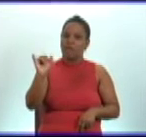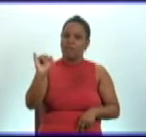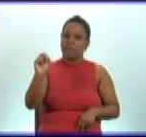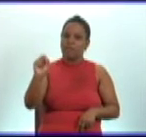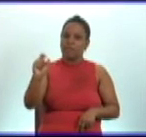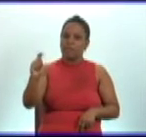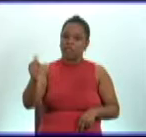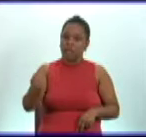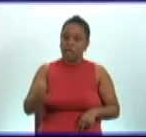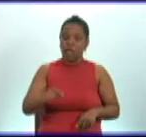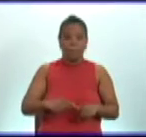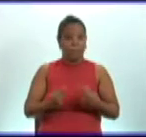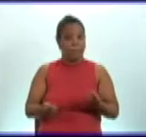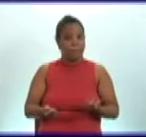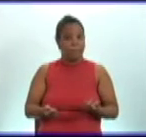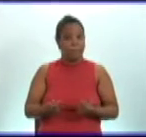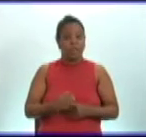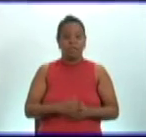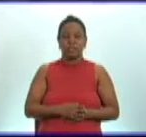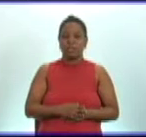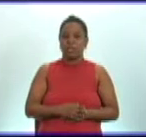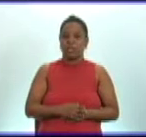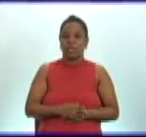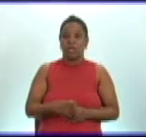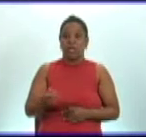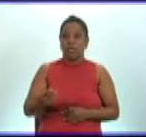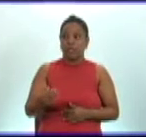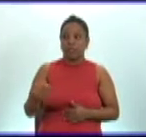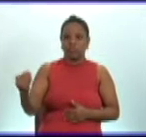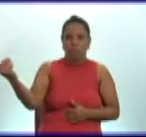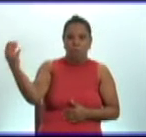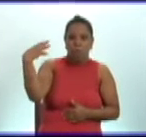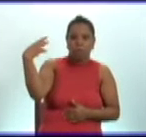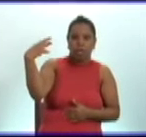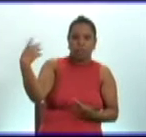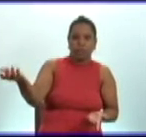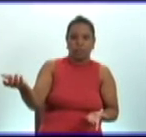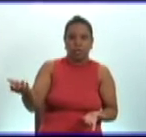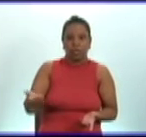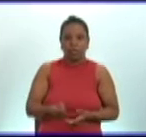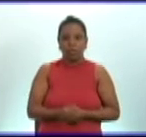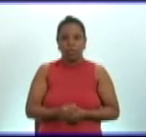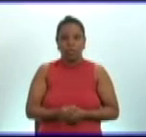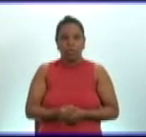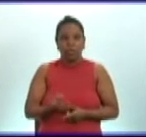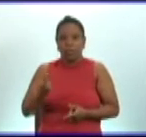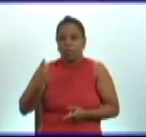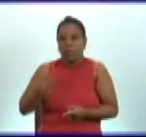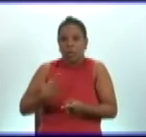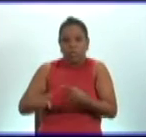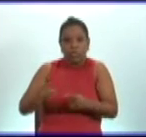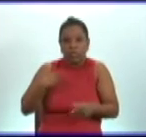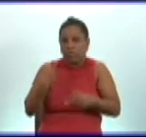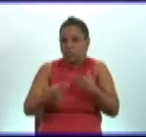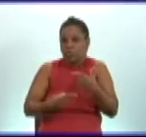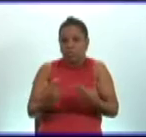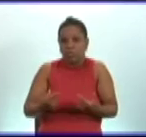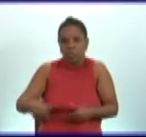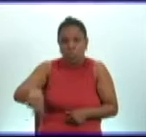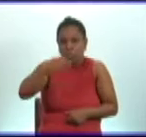Lo que pasa es que nos están acusando de profanación. Y esa profanación no existe y todos ustedes lo